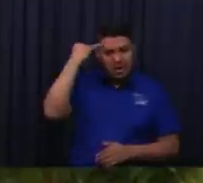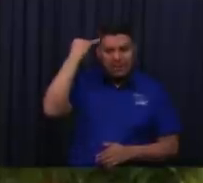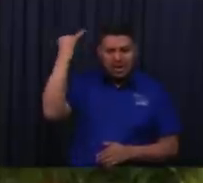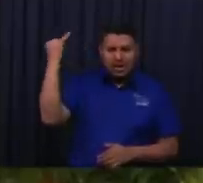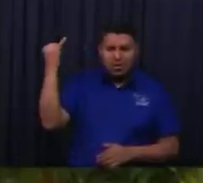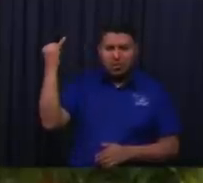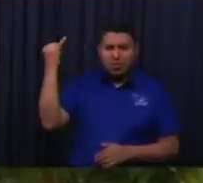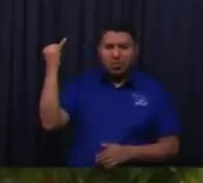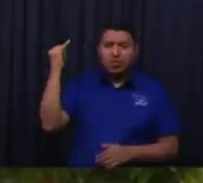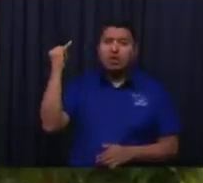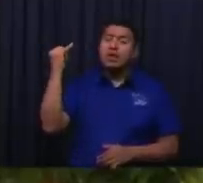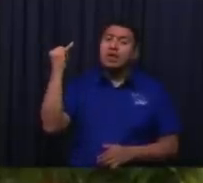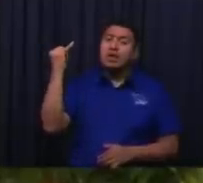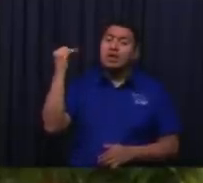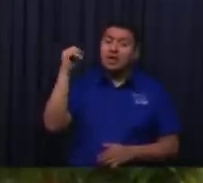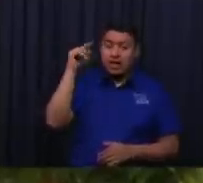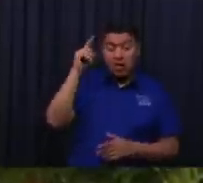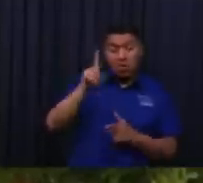mente a uno.